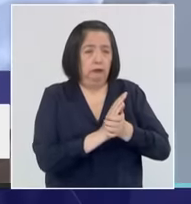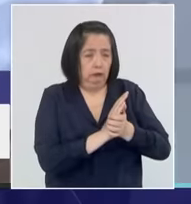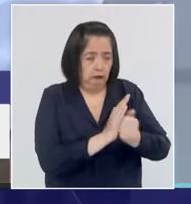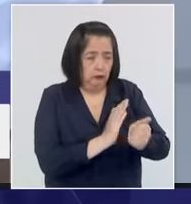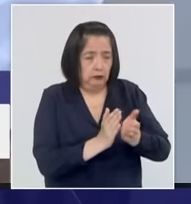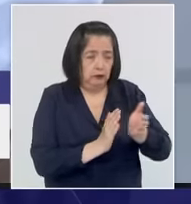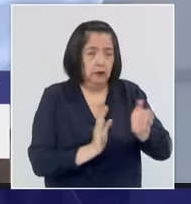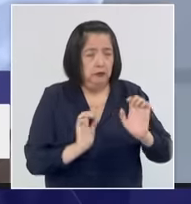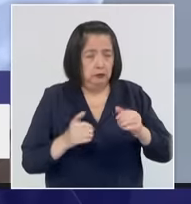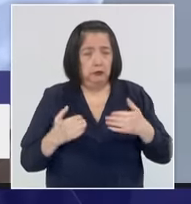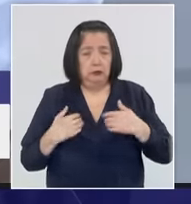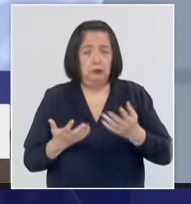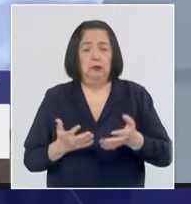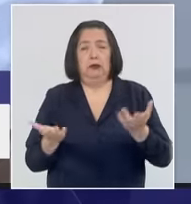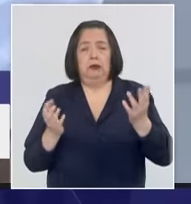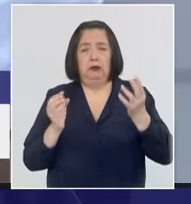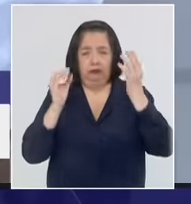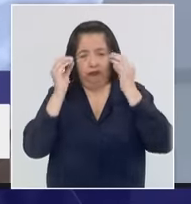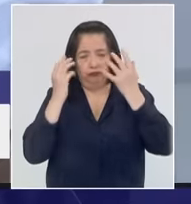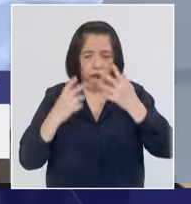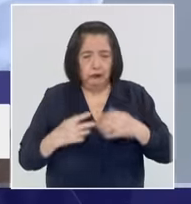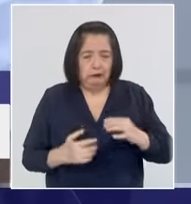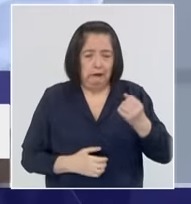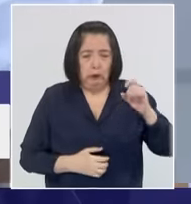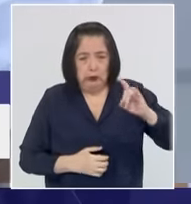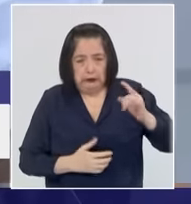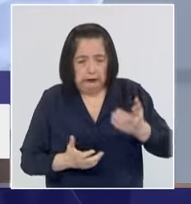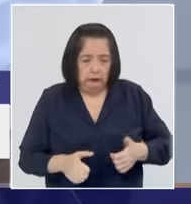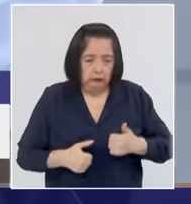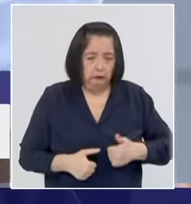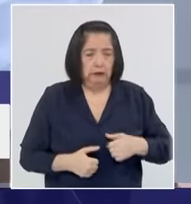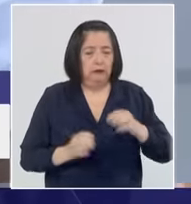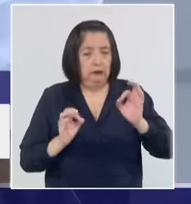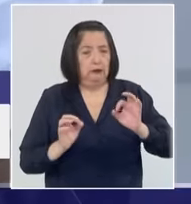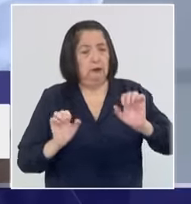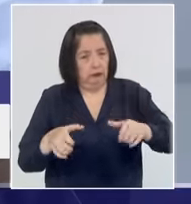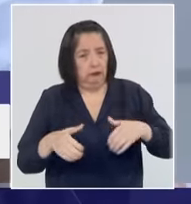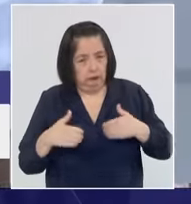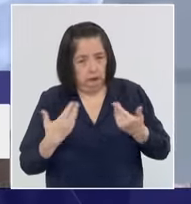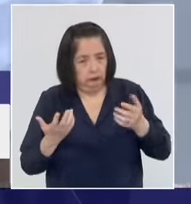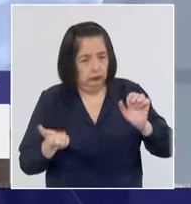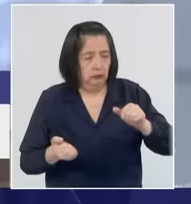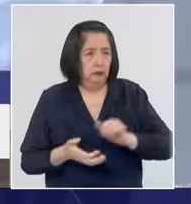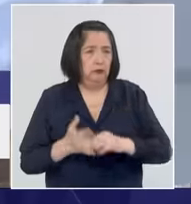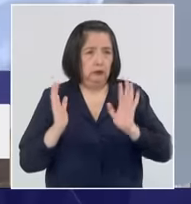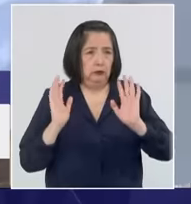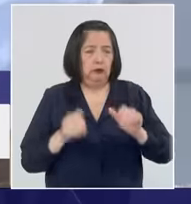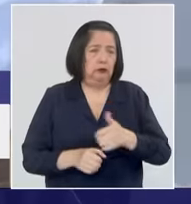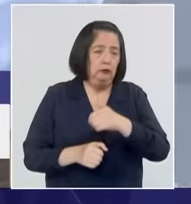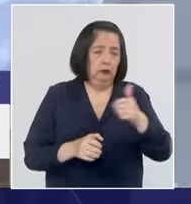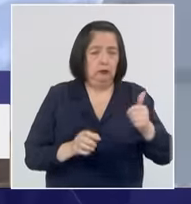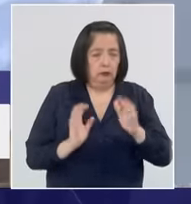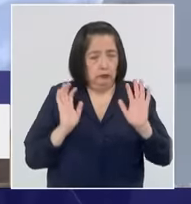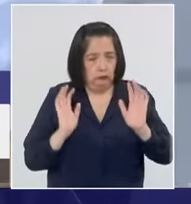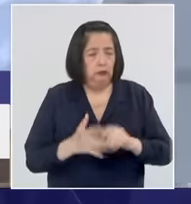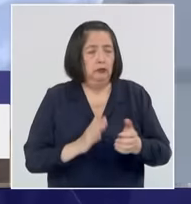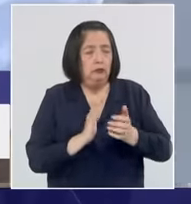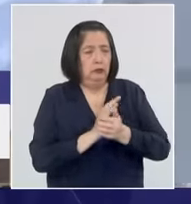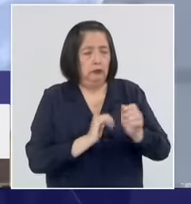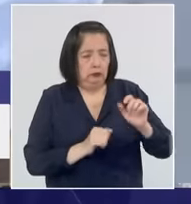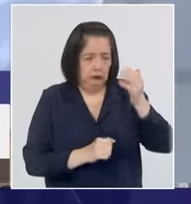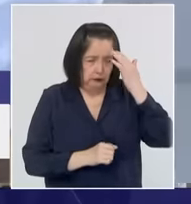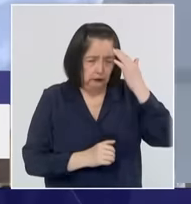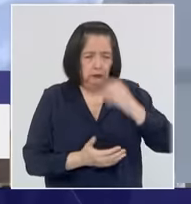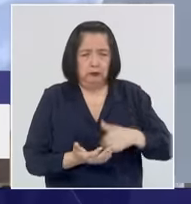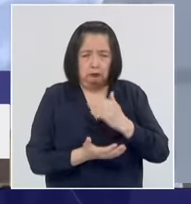tú seas cirujano plástico, claro, en una emergencia, si tu vida está en peligro, por supuesto que pueden atenderte en otra especialidad, pero si sabían que había un problema